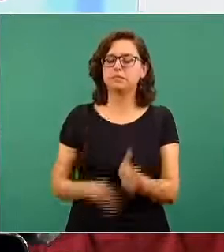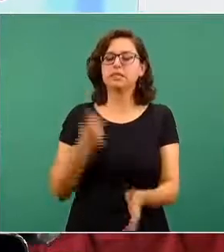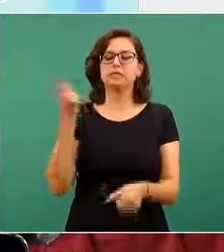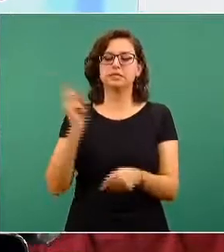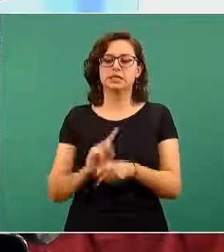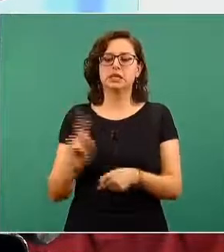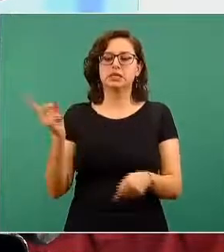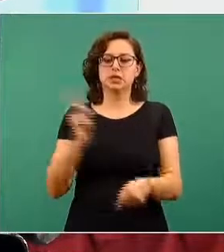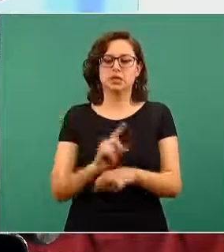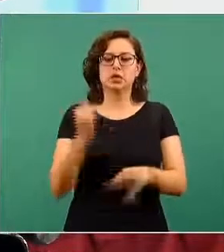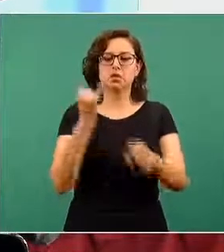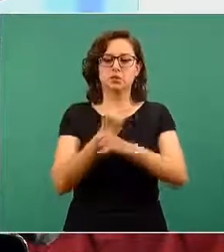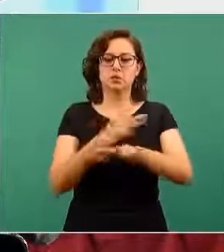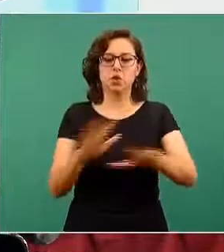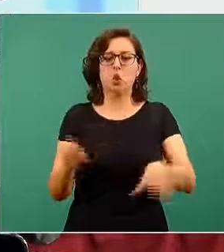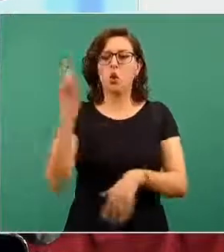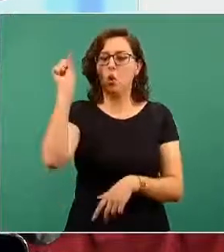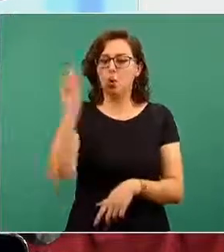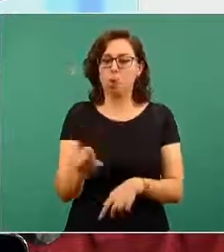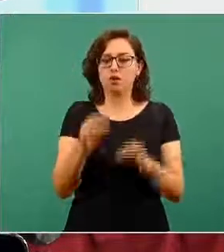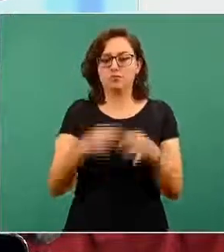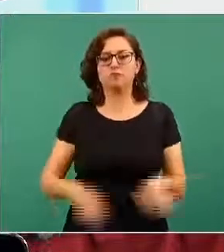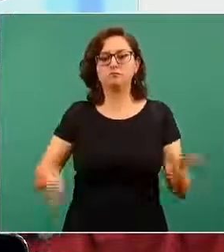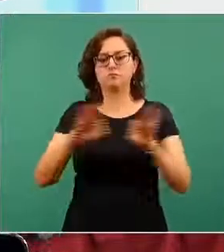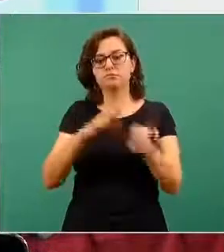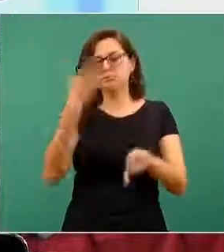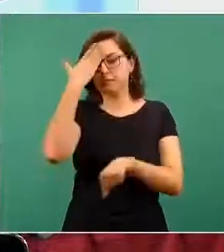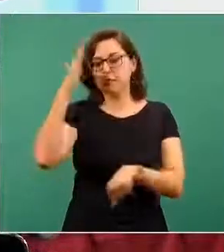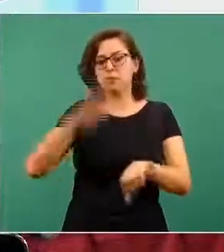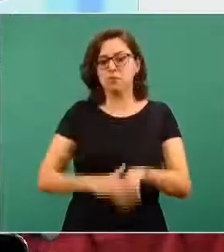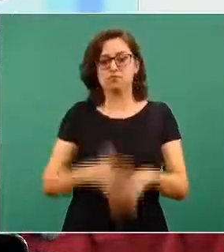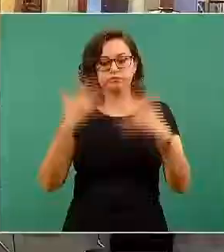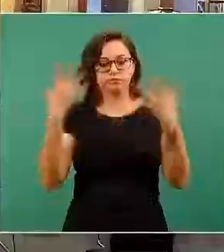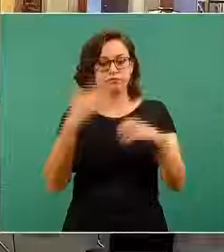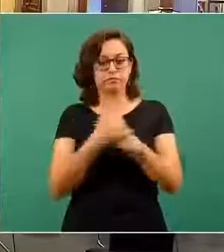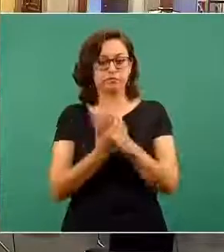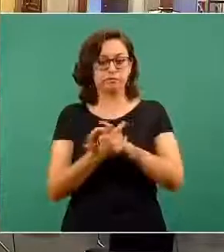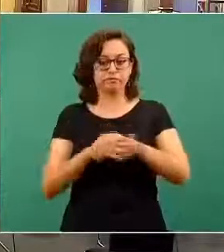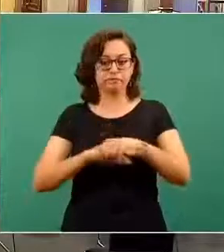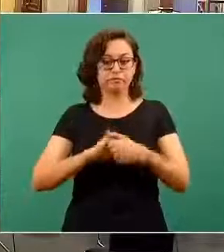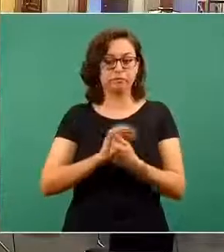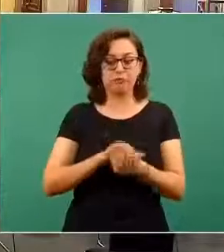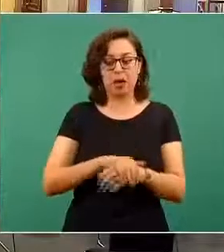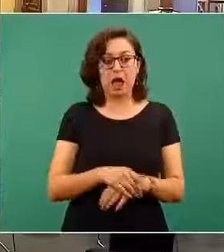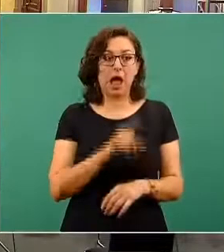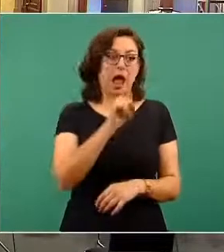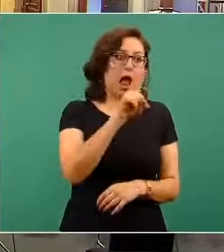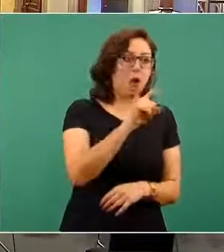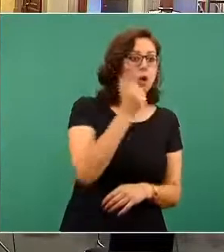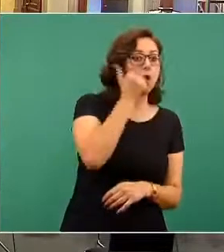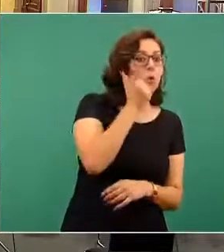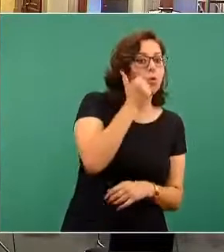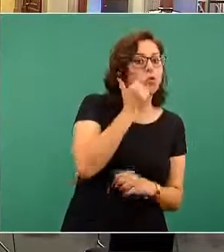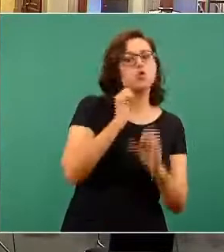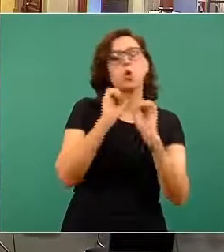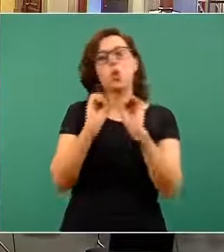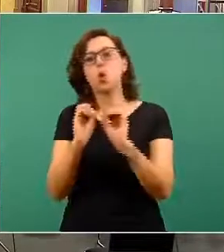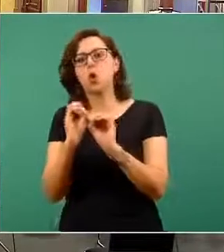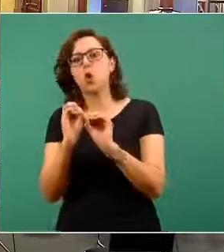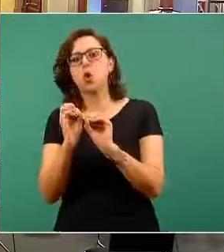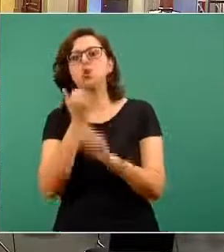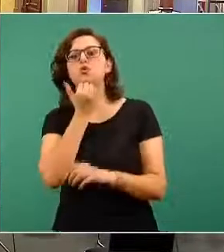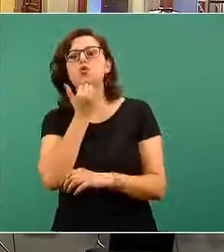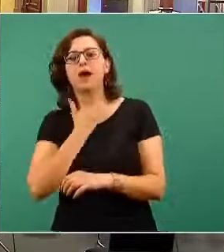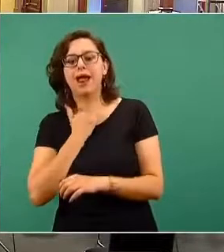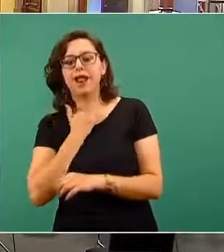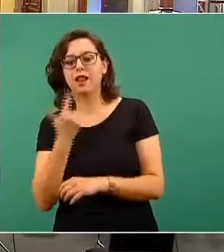los días. Hoy enfatizamos la de lavarse las manos. Aquella pregunta de si es preferente agua y jabón o